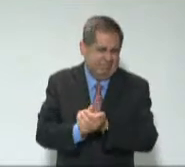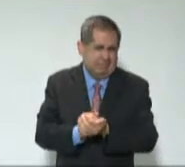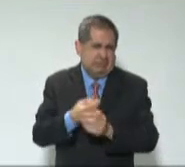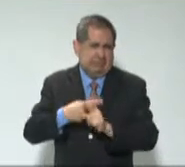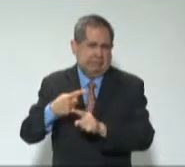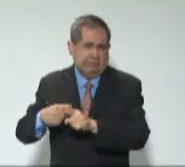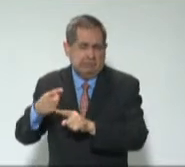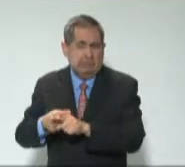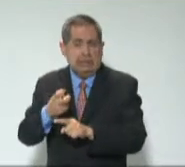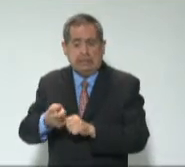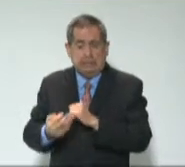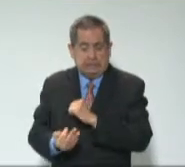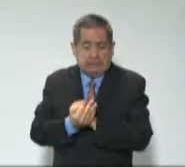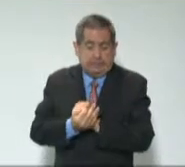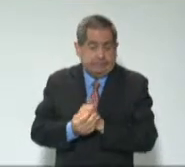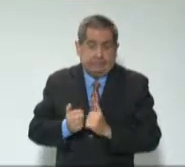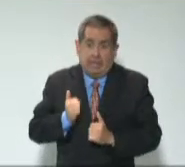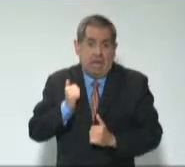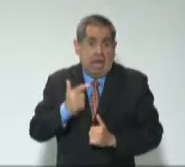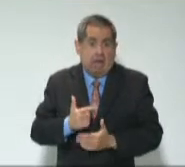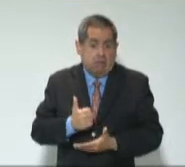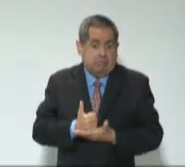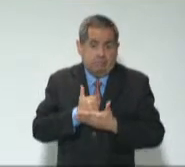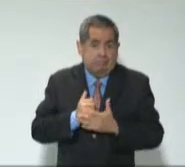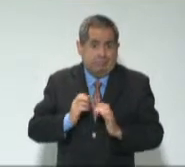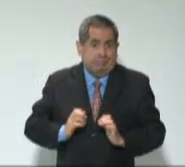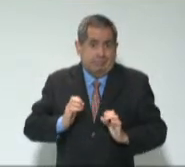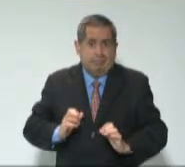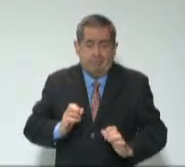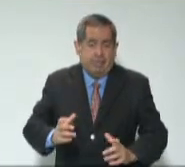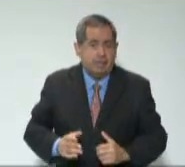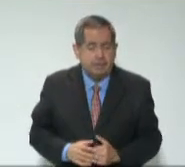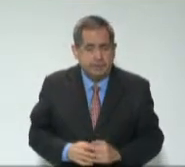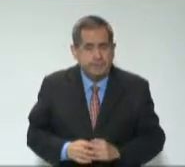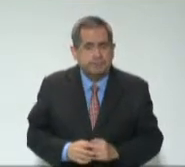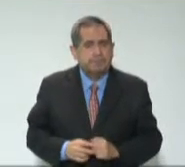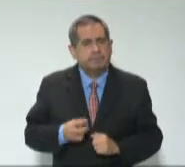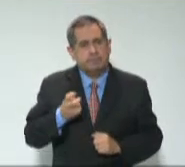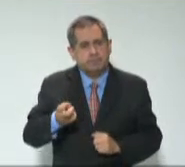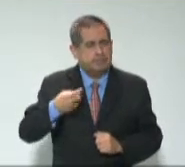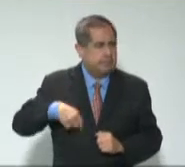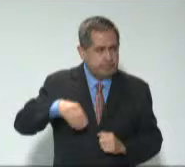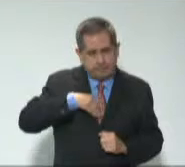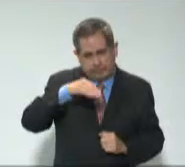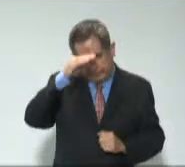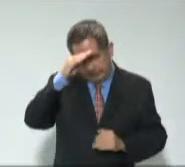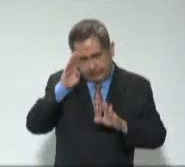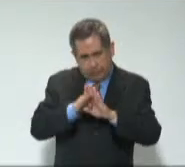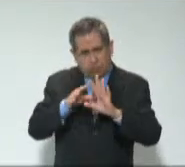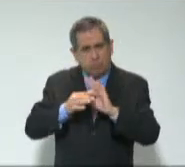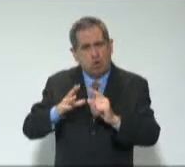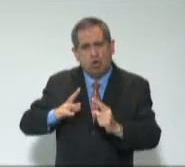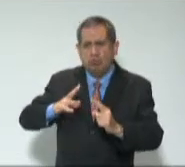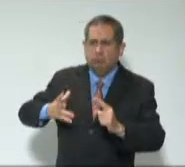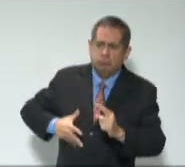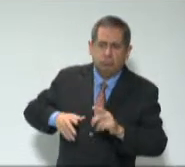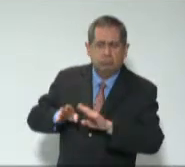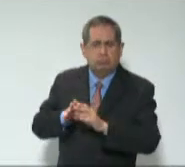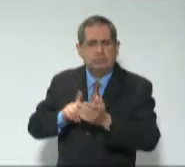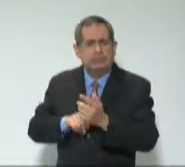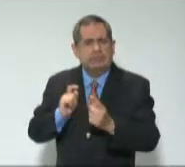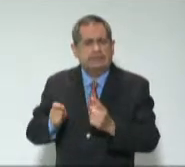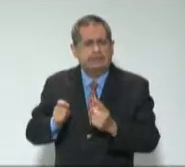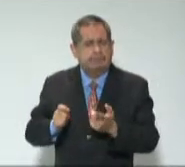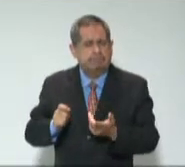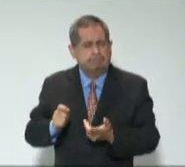son los elementos básicos de esa prevención y sí podemos destacar con Orgullo reconociendo